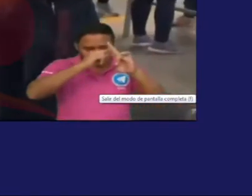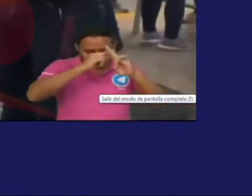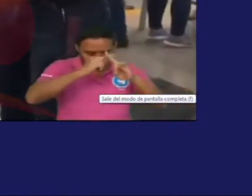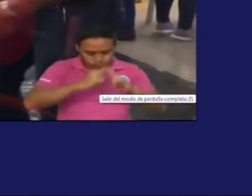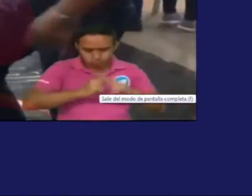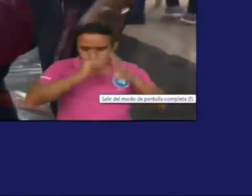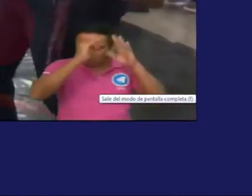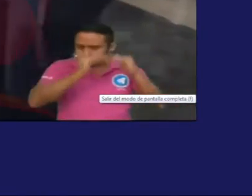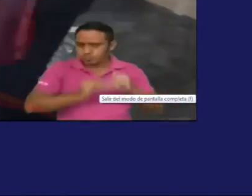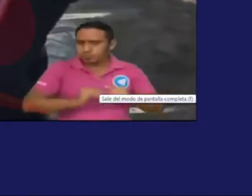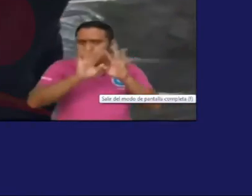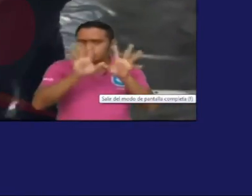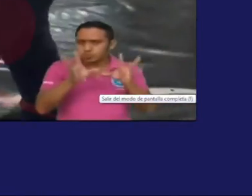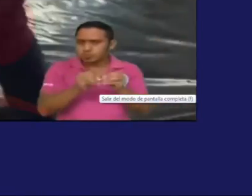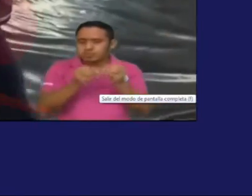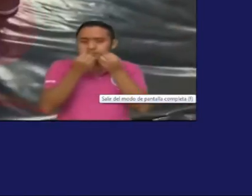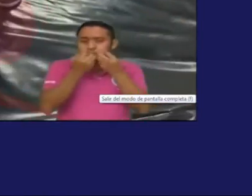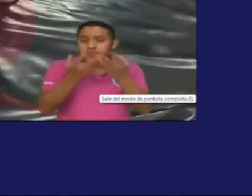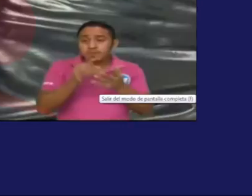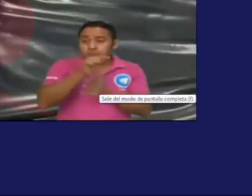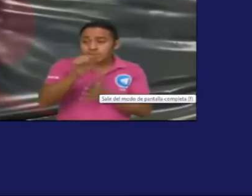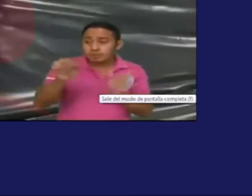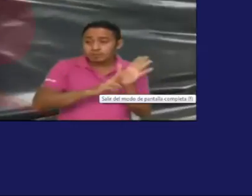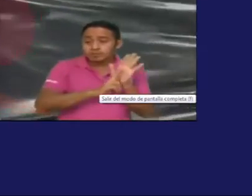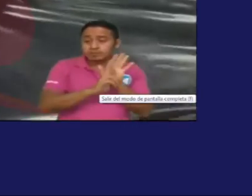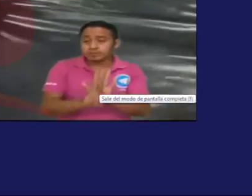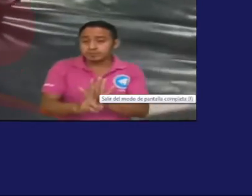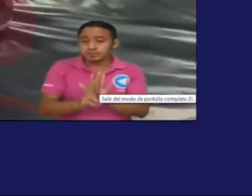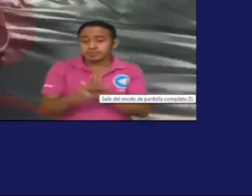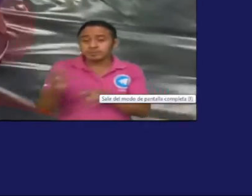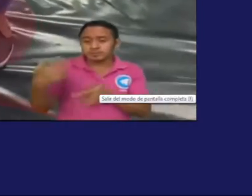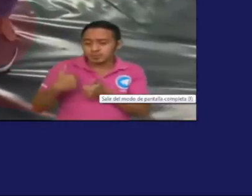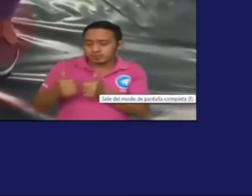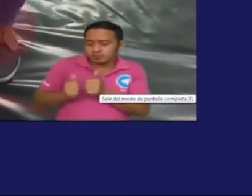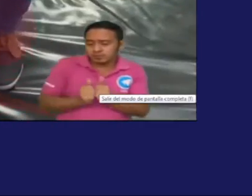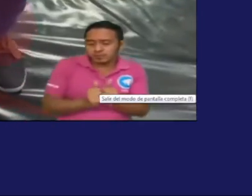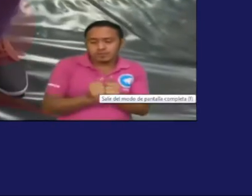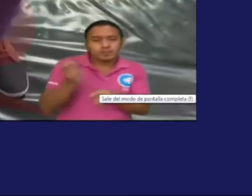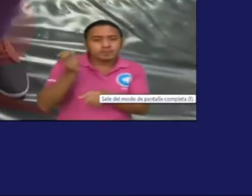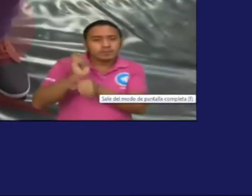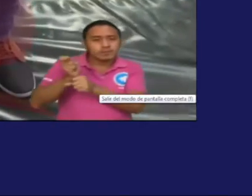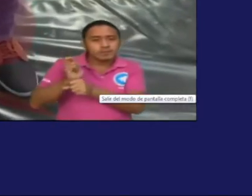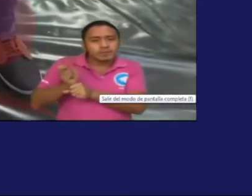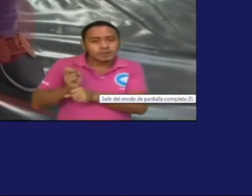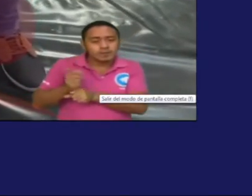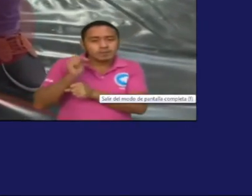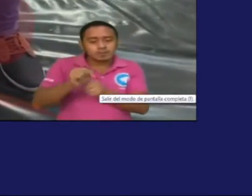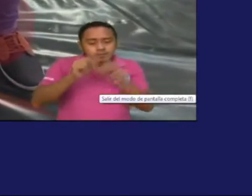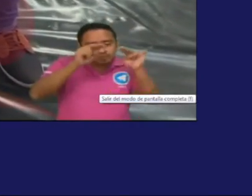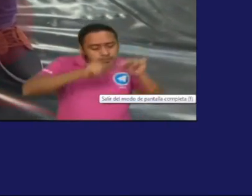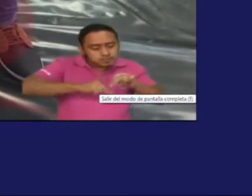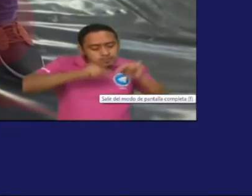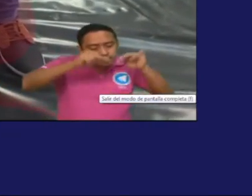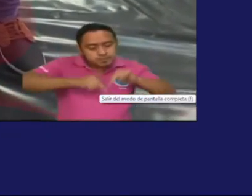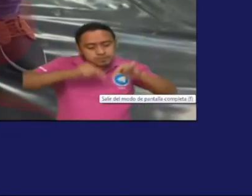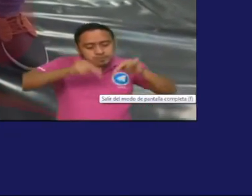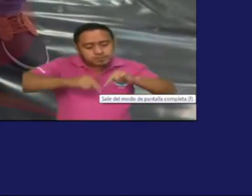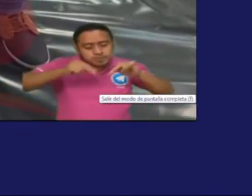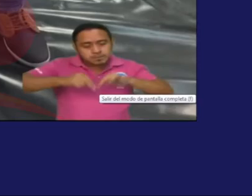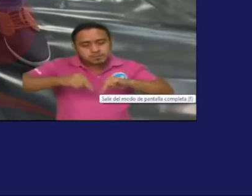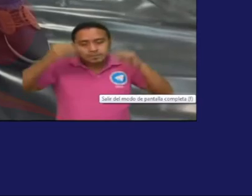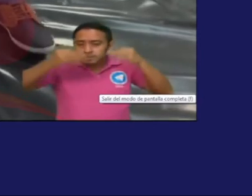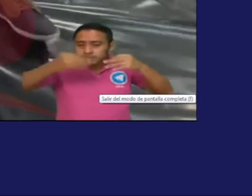correctos. Y es ustedes, como representantes y con sus fiscales nacionales, que van a revisar